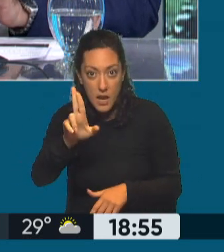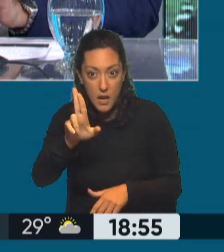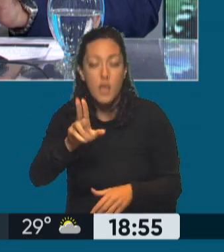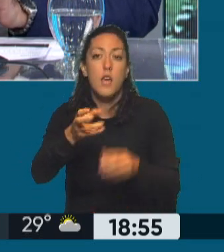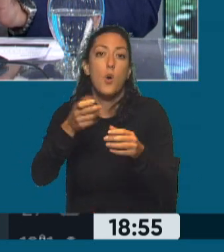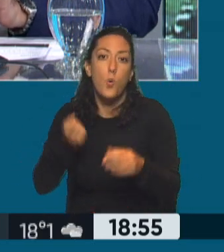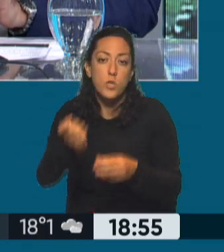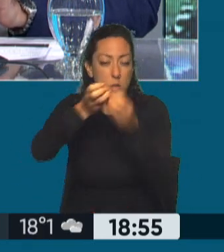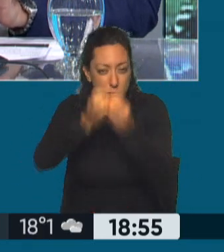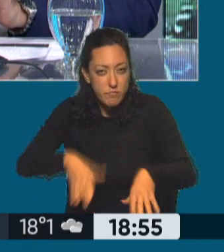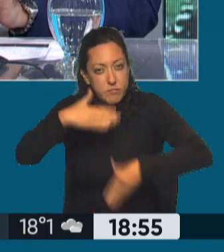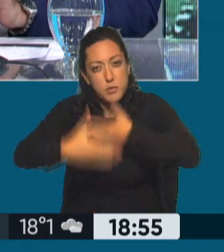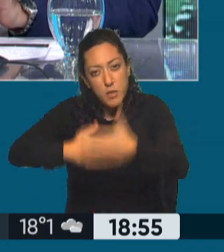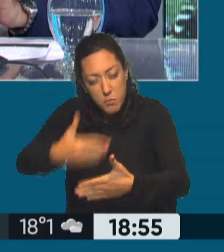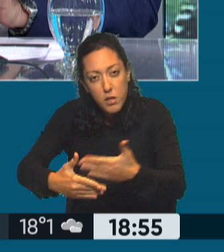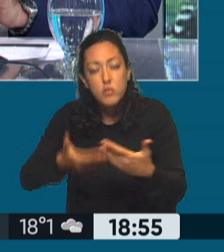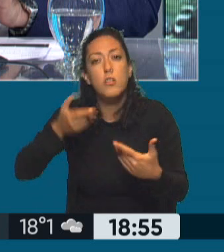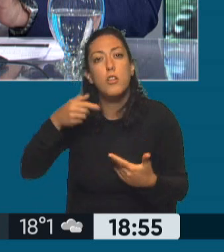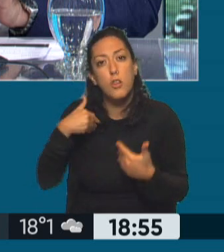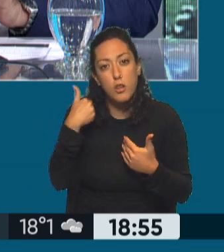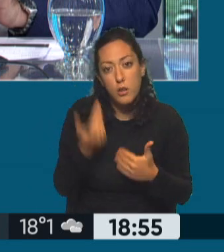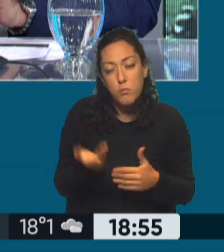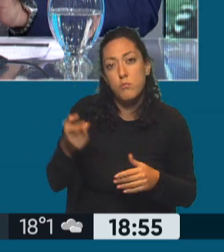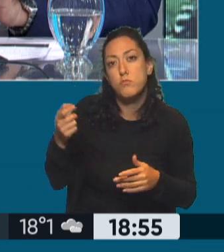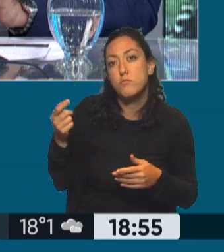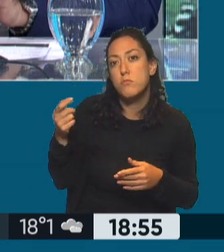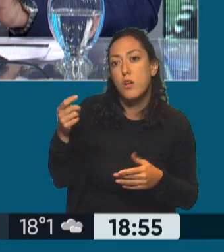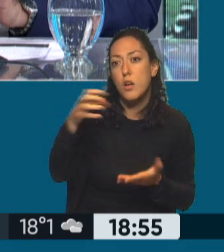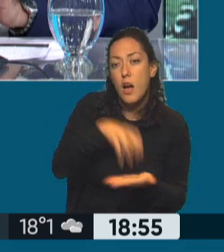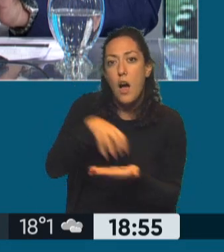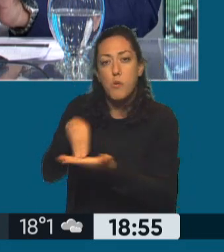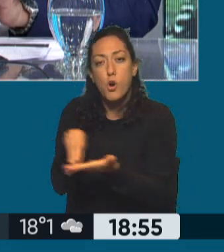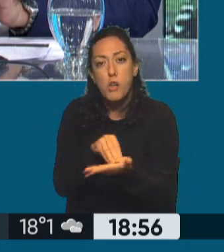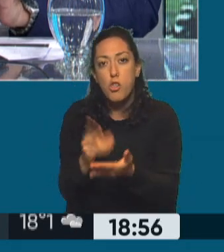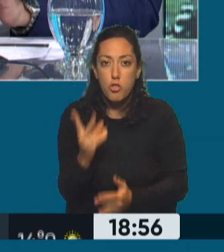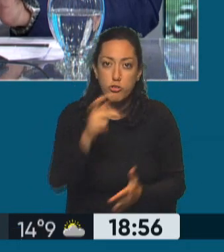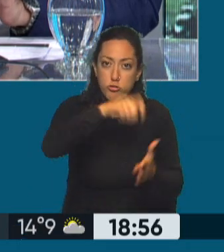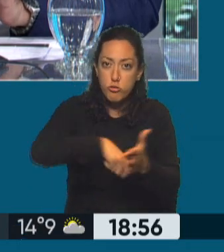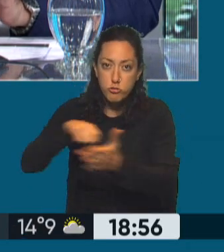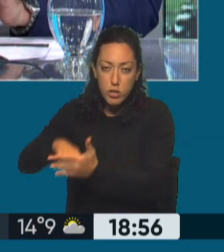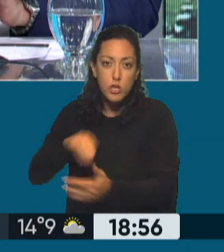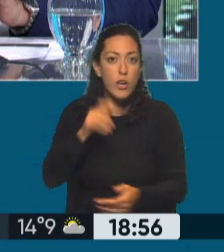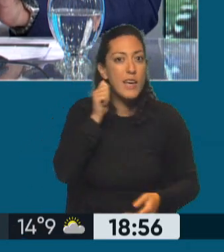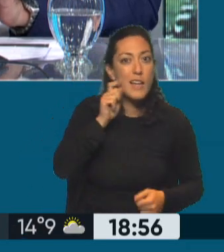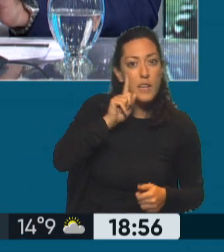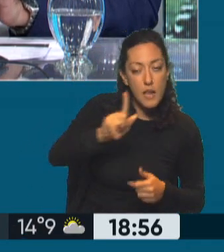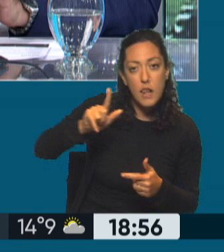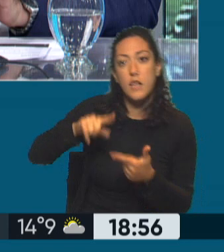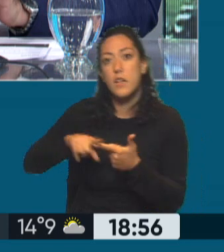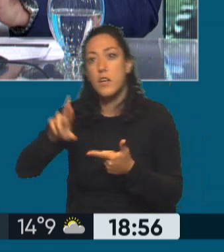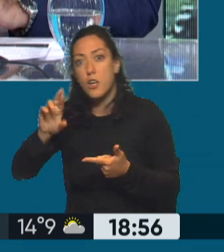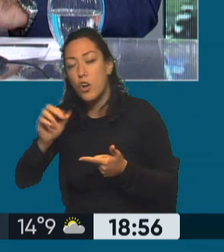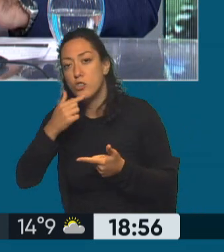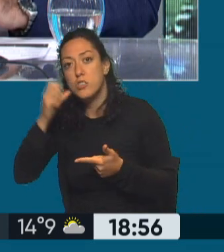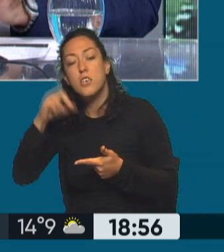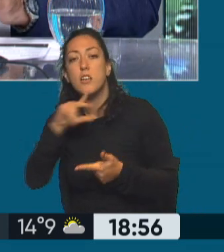ya judicial y en ese momento contrata a dos estudios de abogado, el de Gil Lavedra y el de